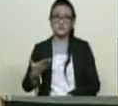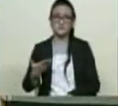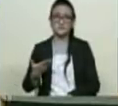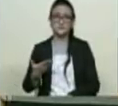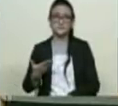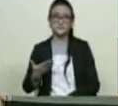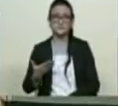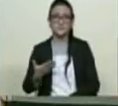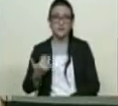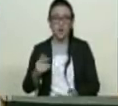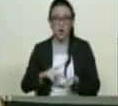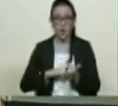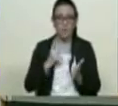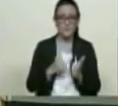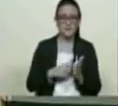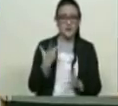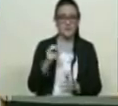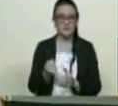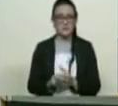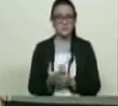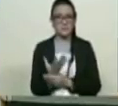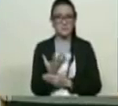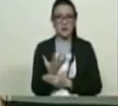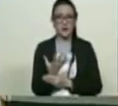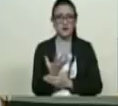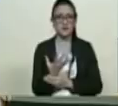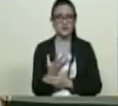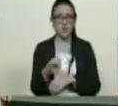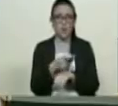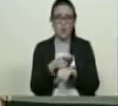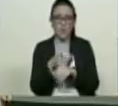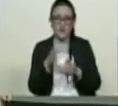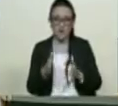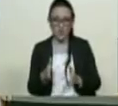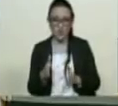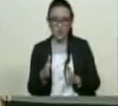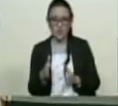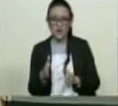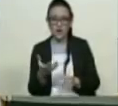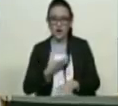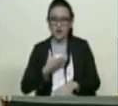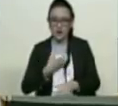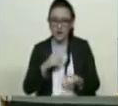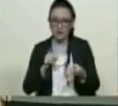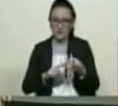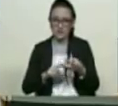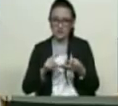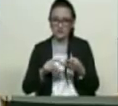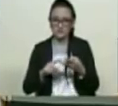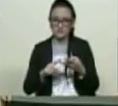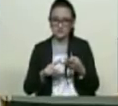Vamos a completar el ciclo el 20 de mayo de gobernadores, gobernadoras, alcaldes, alcaldesas,